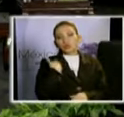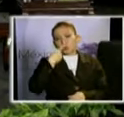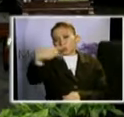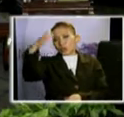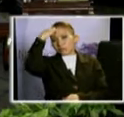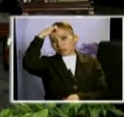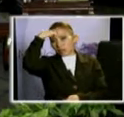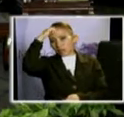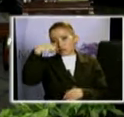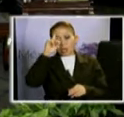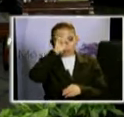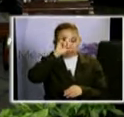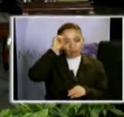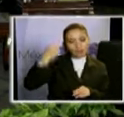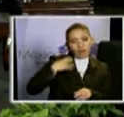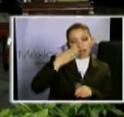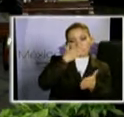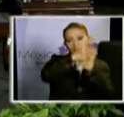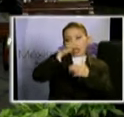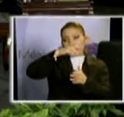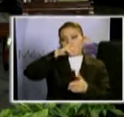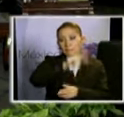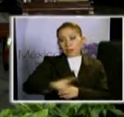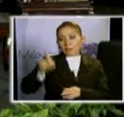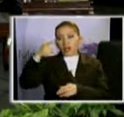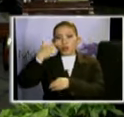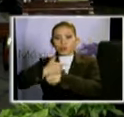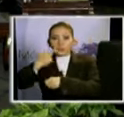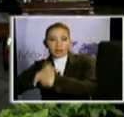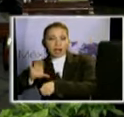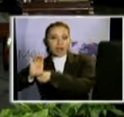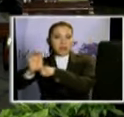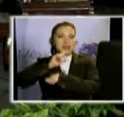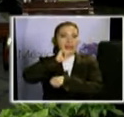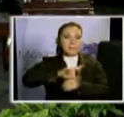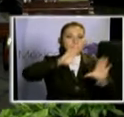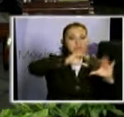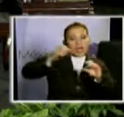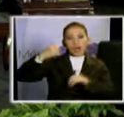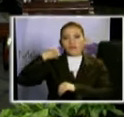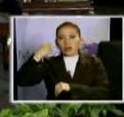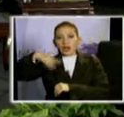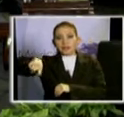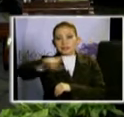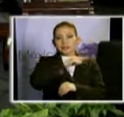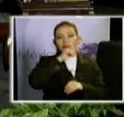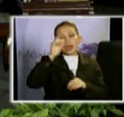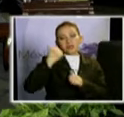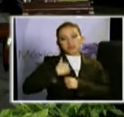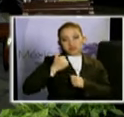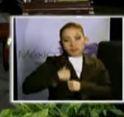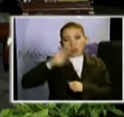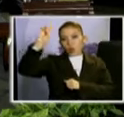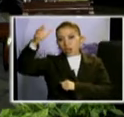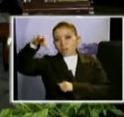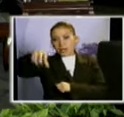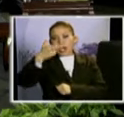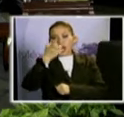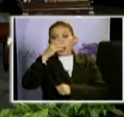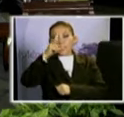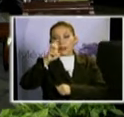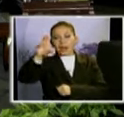experiencia académica incluye asesorías y conferencias en áreas rurales en Guatemala y Colombia, así como cátedras y conferencias en academias militares, en universidades como